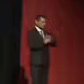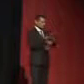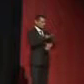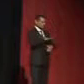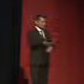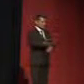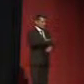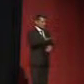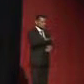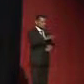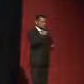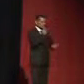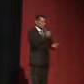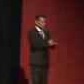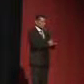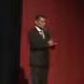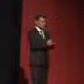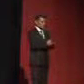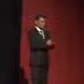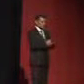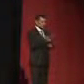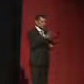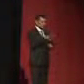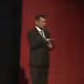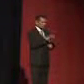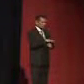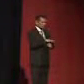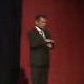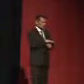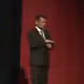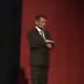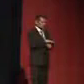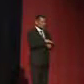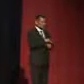de la federación maría del carmen alanís figueroa